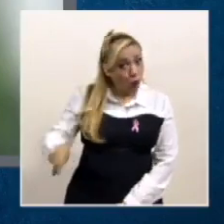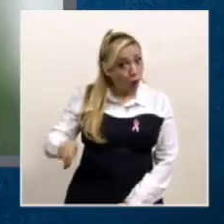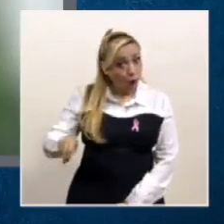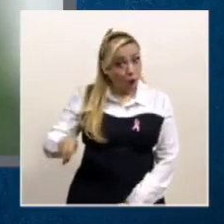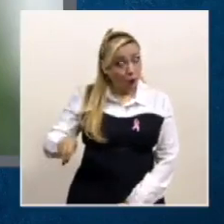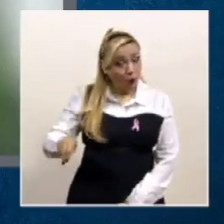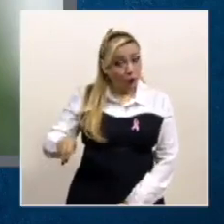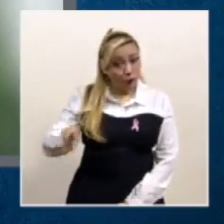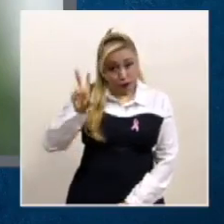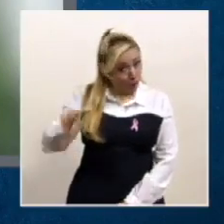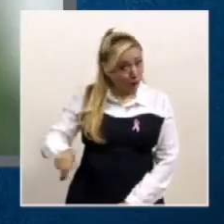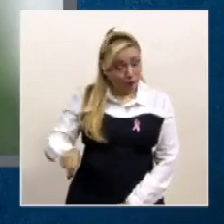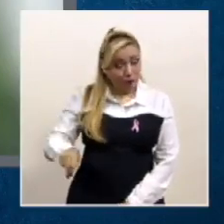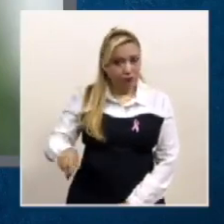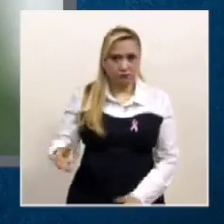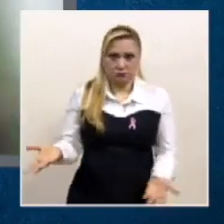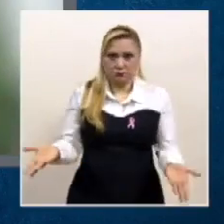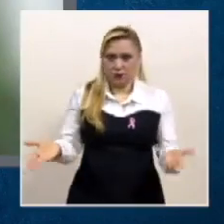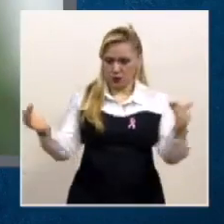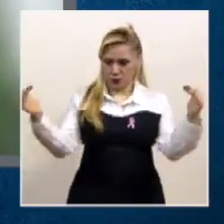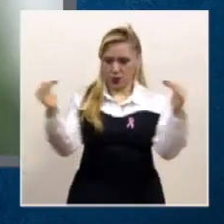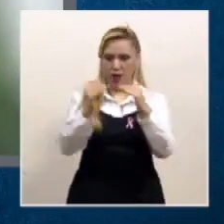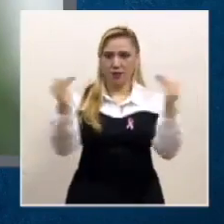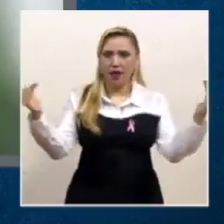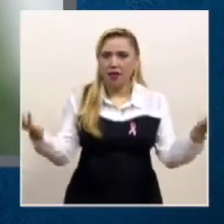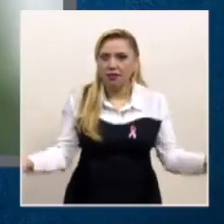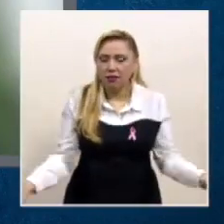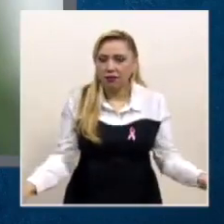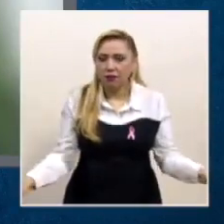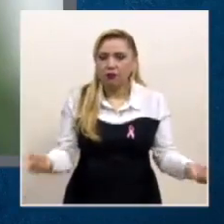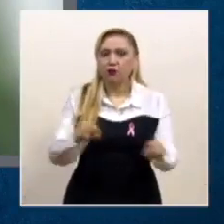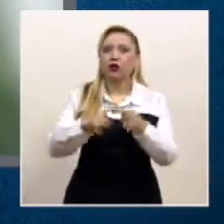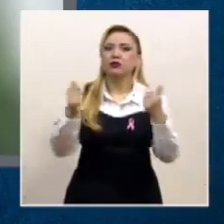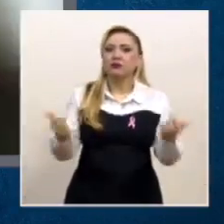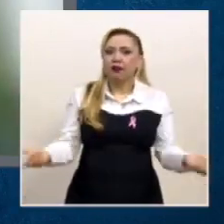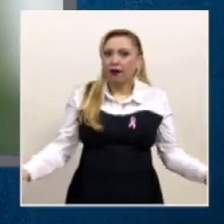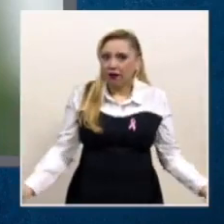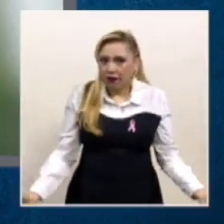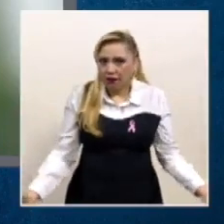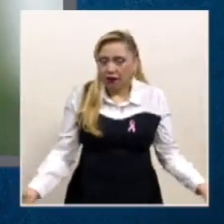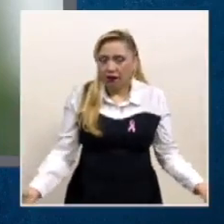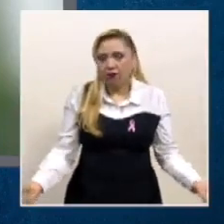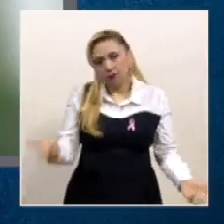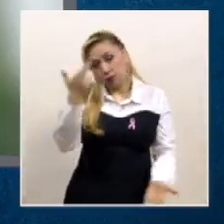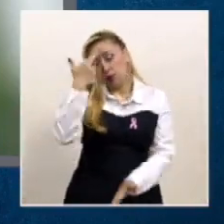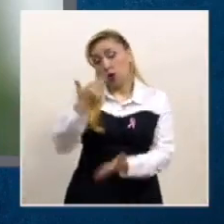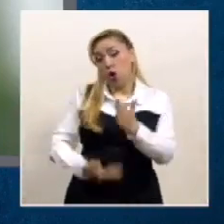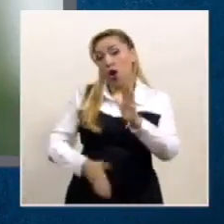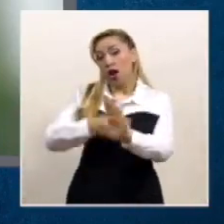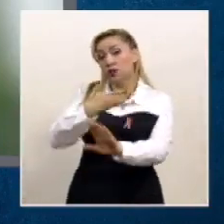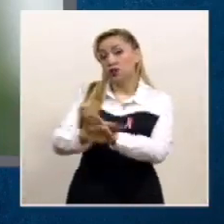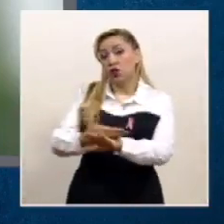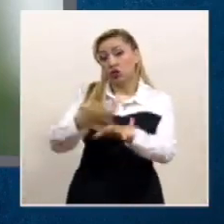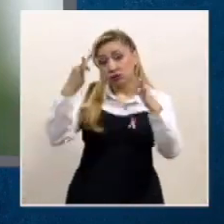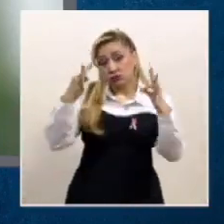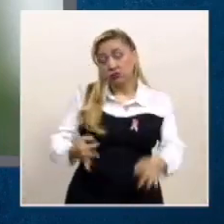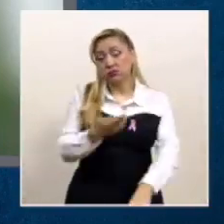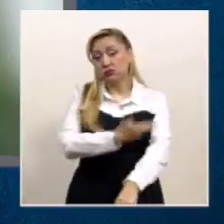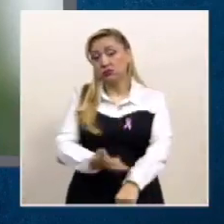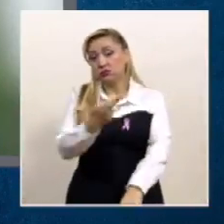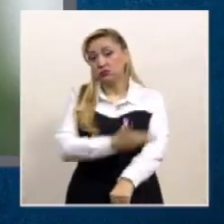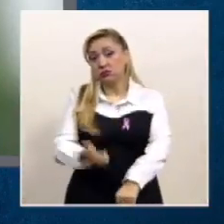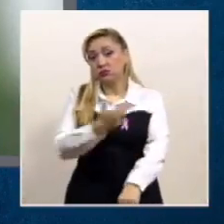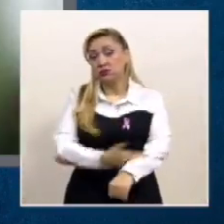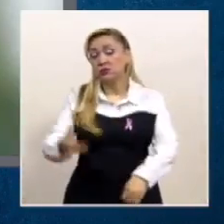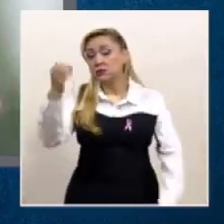de procedimiento, no damos igualdad de armas de las personas con discapacidad y hay violaciones al debido proceso ante esta